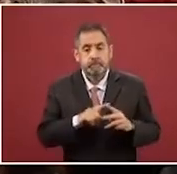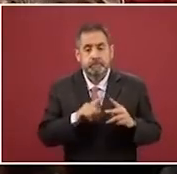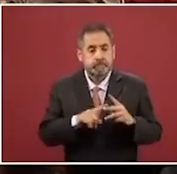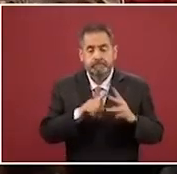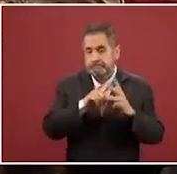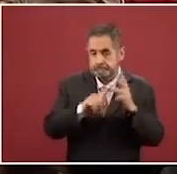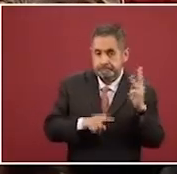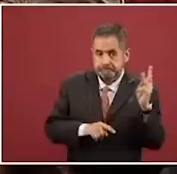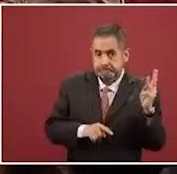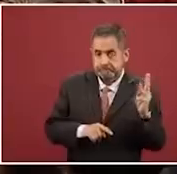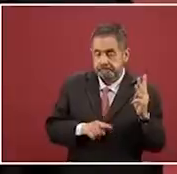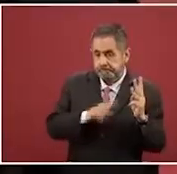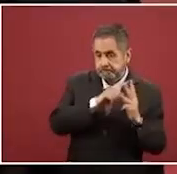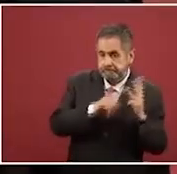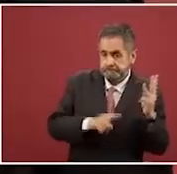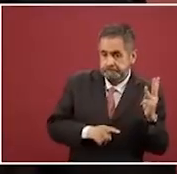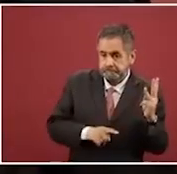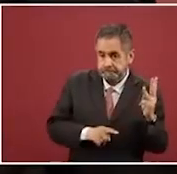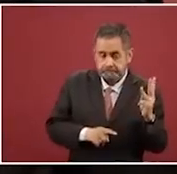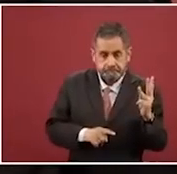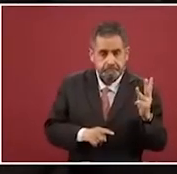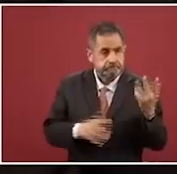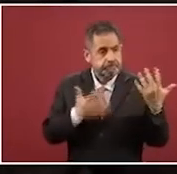Estas tres empresas son